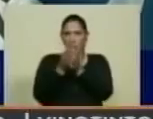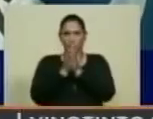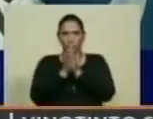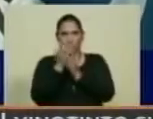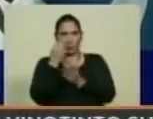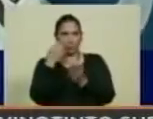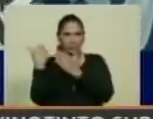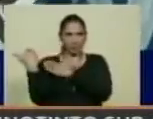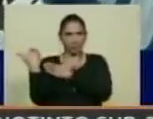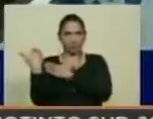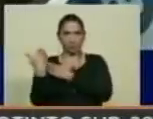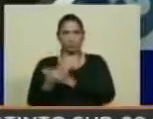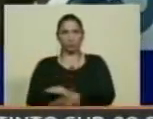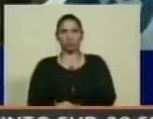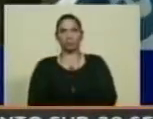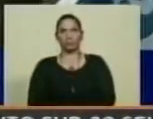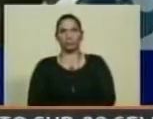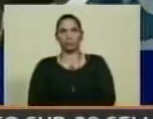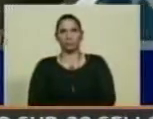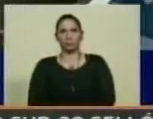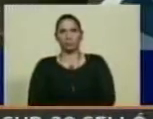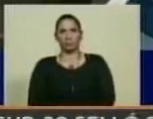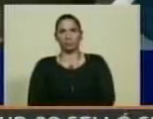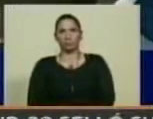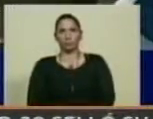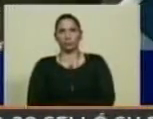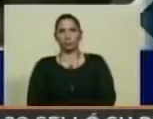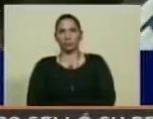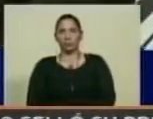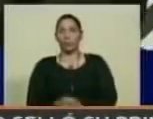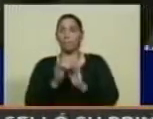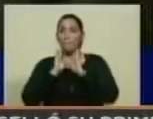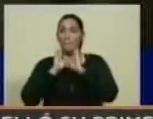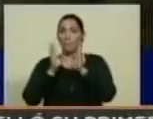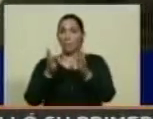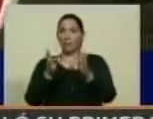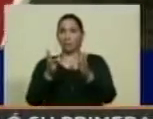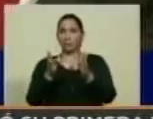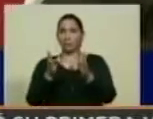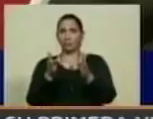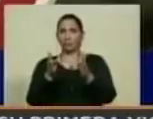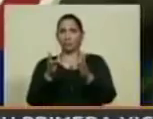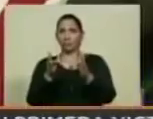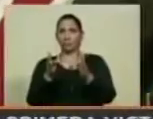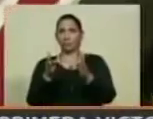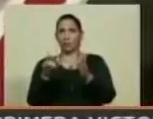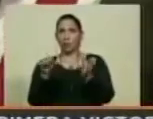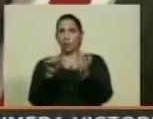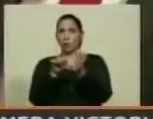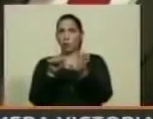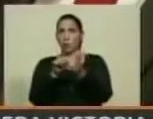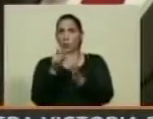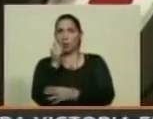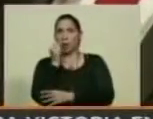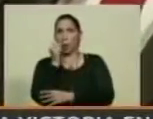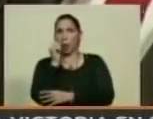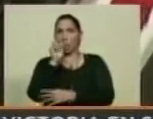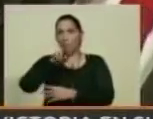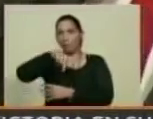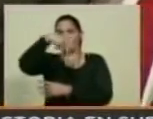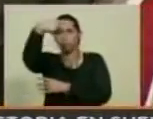la hicieron nuestros expertos. El pasillo donde el ciudadano Albán se lanza al vacío.